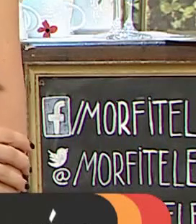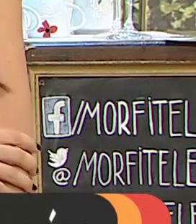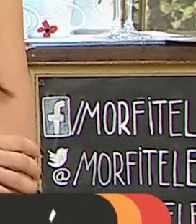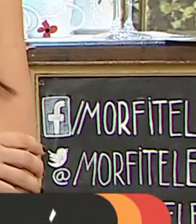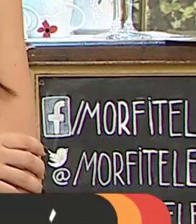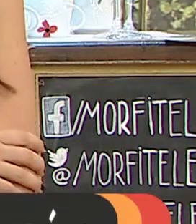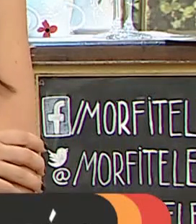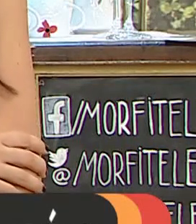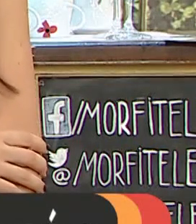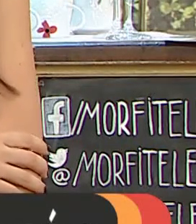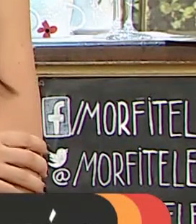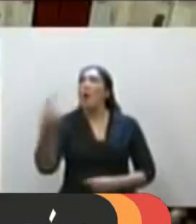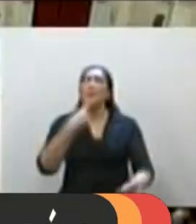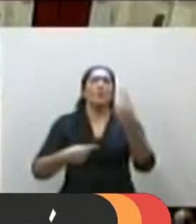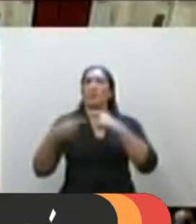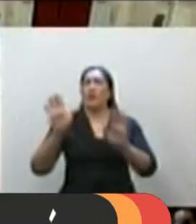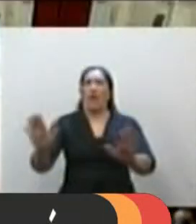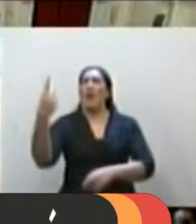tendencioso, festejaba de esta manera.